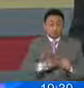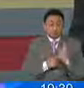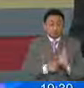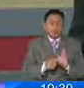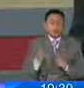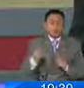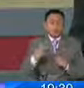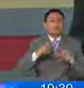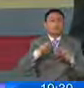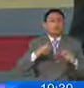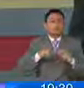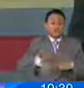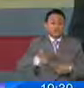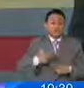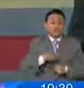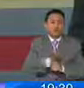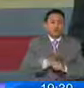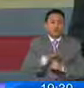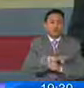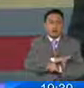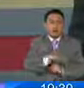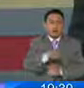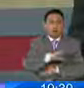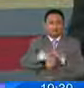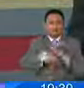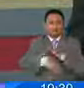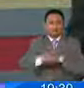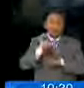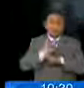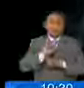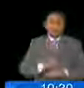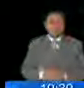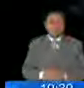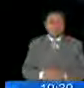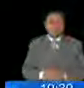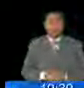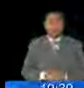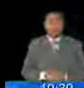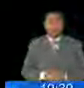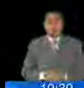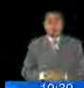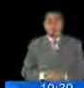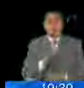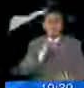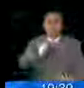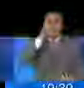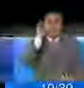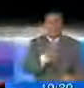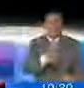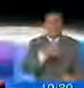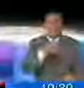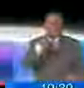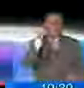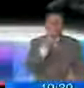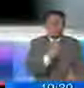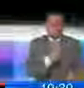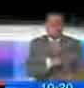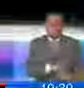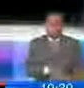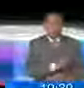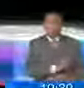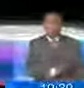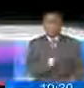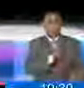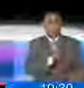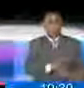investigación sobre acoso escolar realizada a escala nacional. Insultos, apodos ofensivos, difusión de secretos, amenazas,